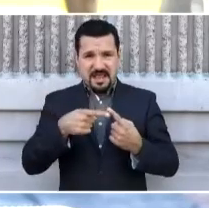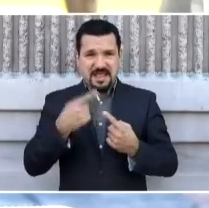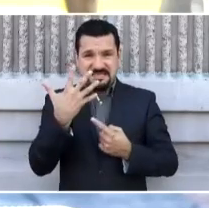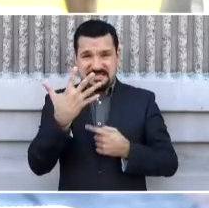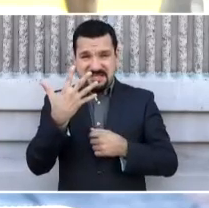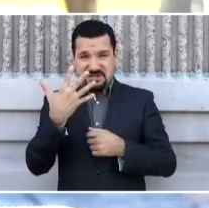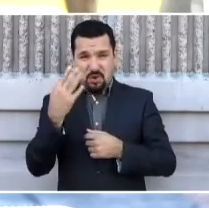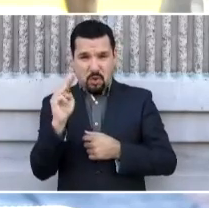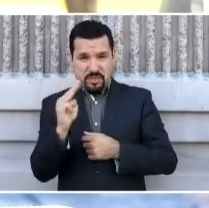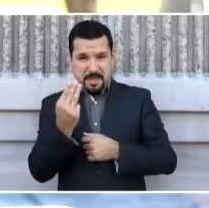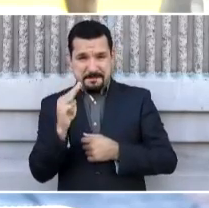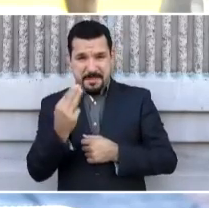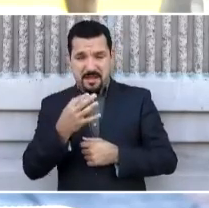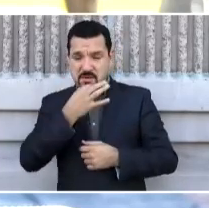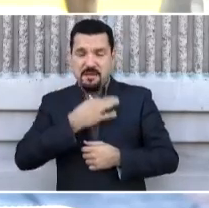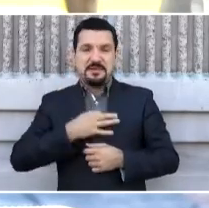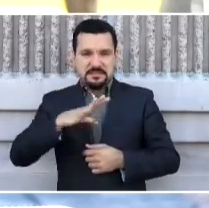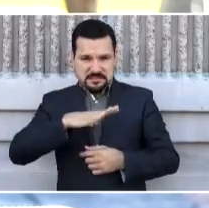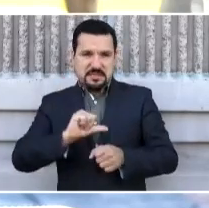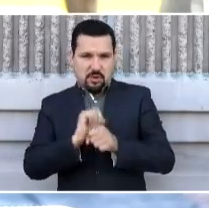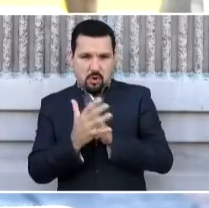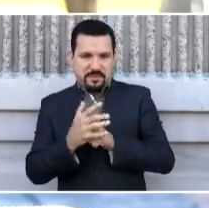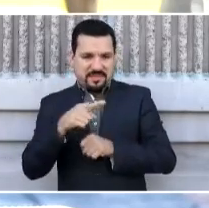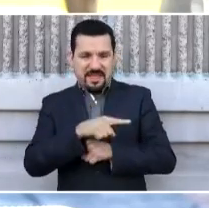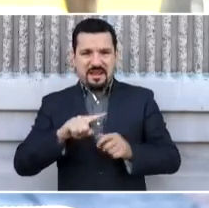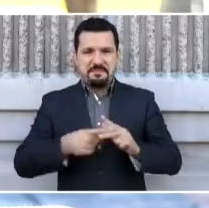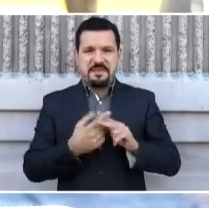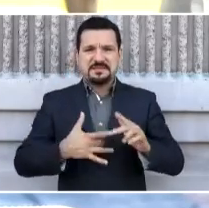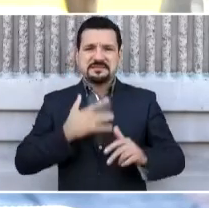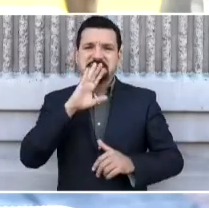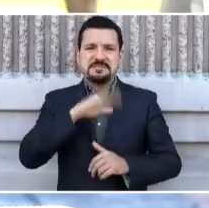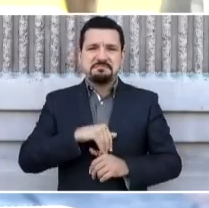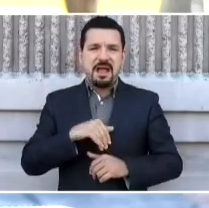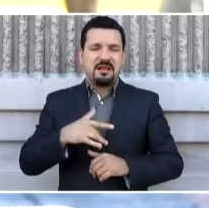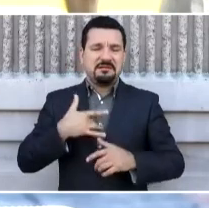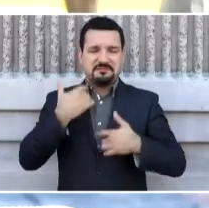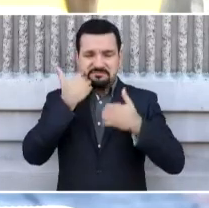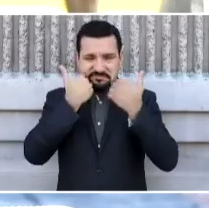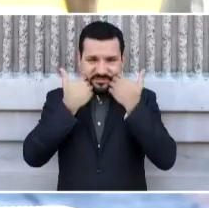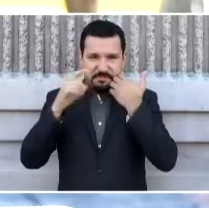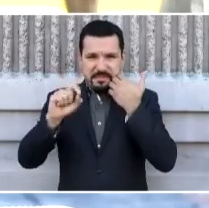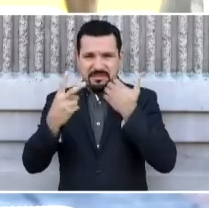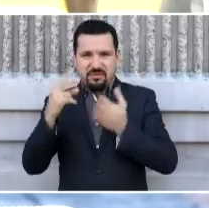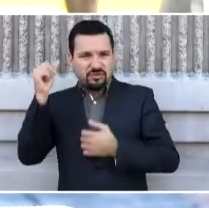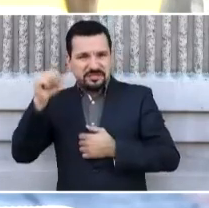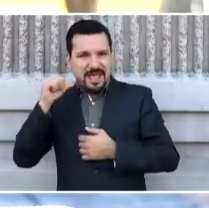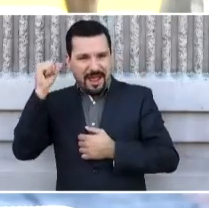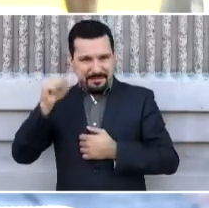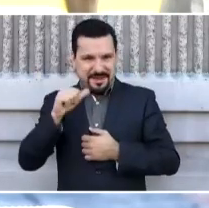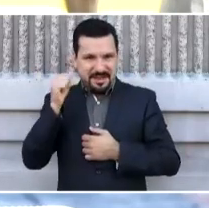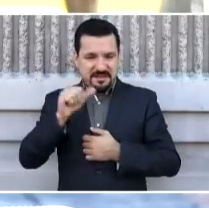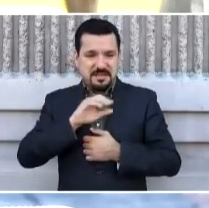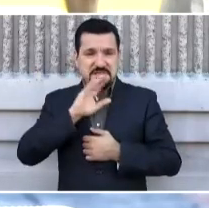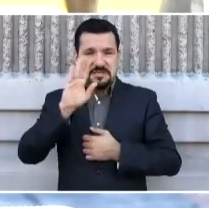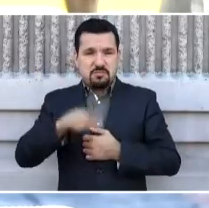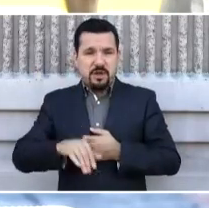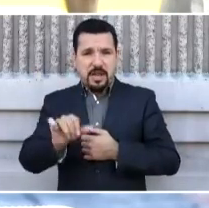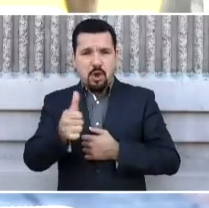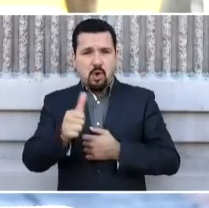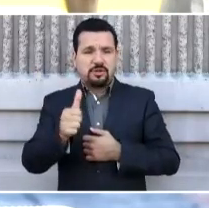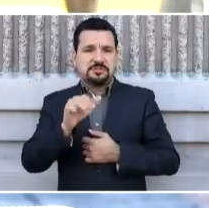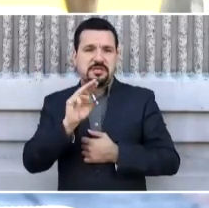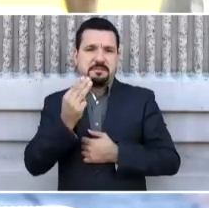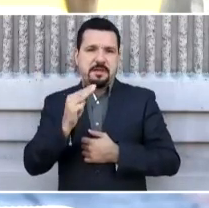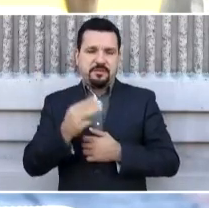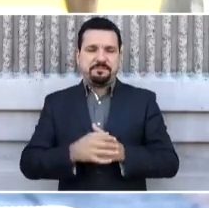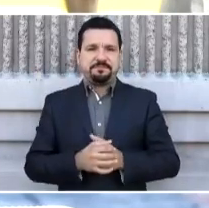5 de mayo y él comenzó sus síntomas el 22 de abril, falleció el día 11 de mayo. La